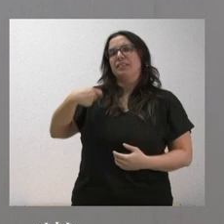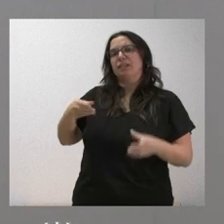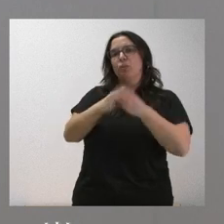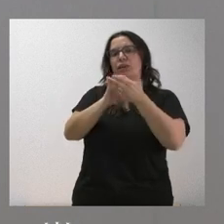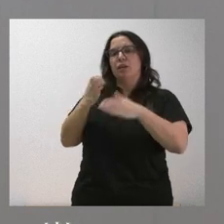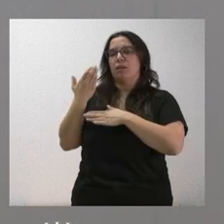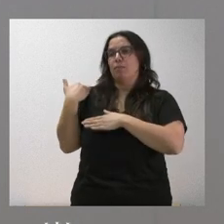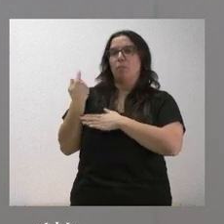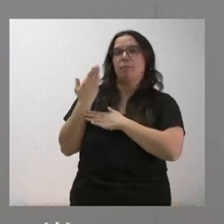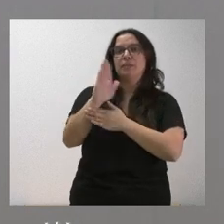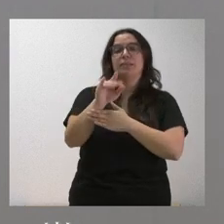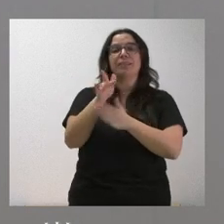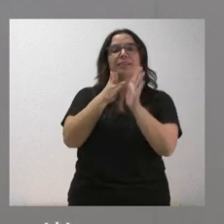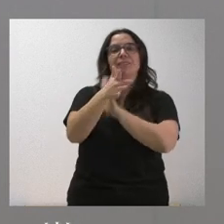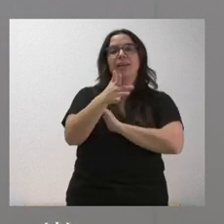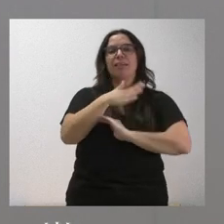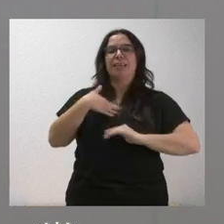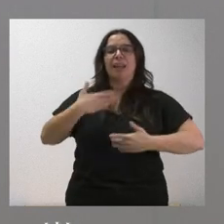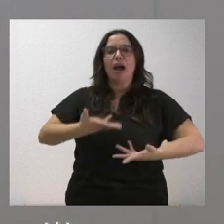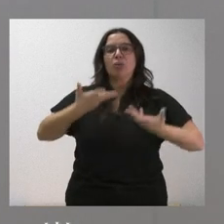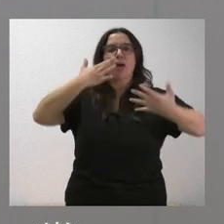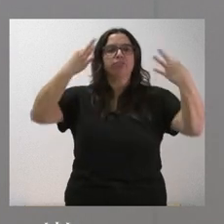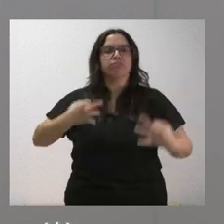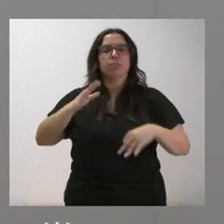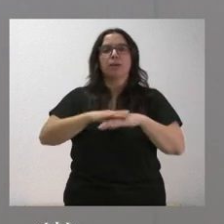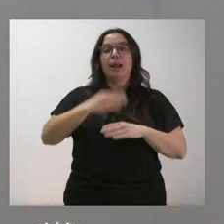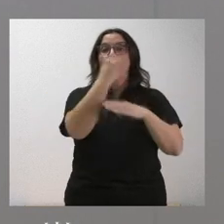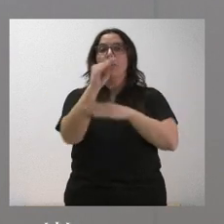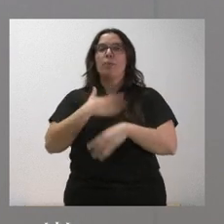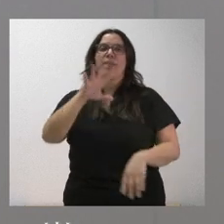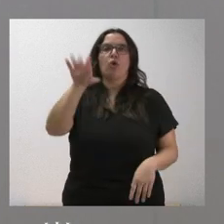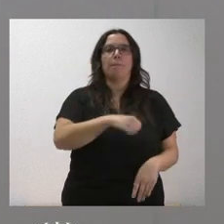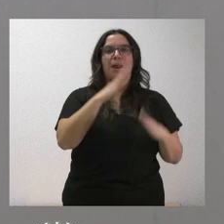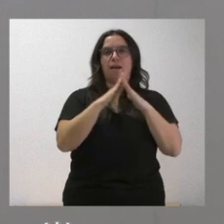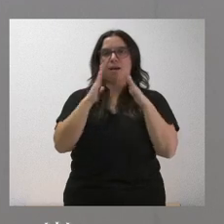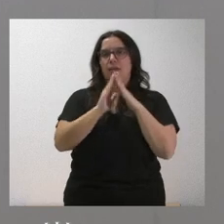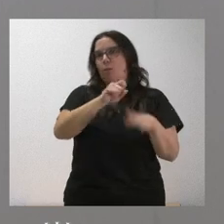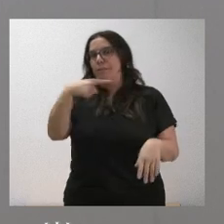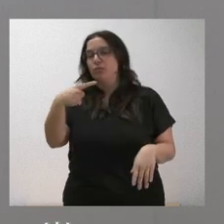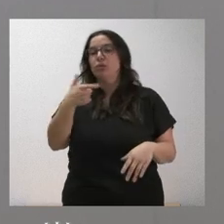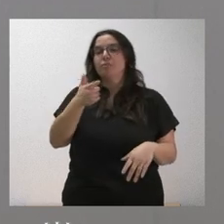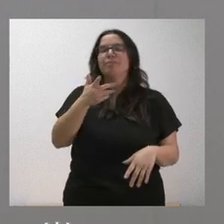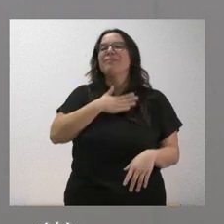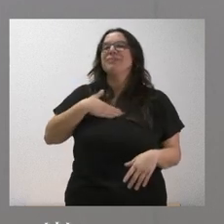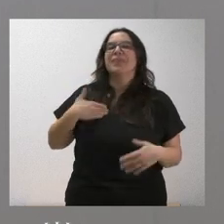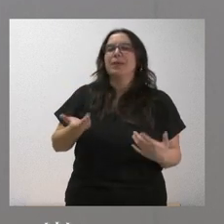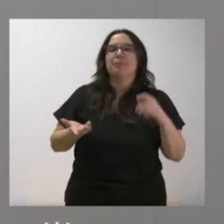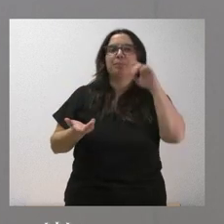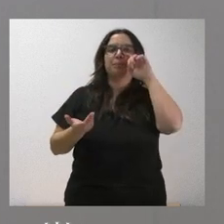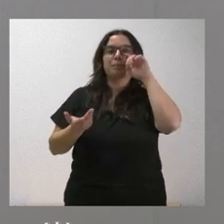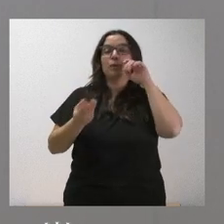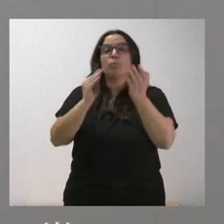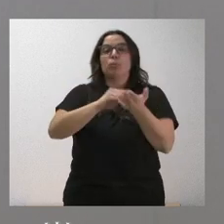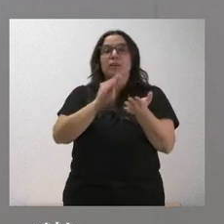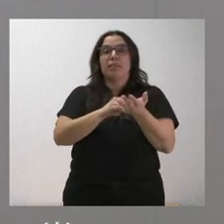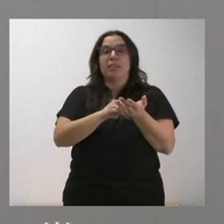gón recientemente y que trataba haba de ayudar con garantías a la adquisición de viviendas por plata de jóvenes lo que se buscaba es que muchas veces simplemente